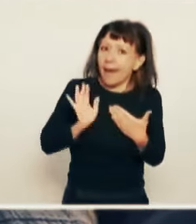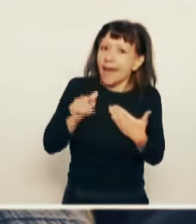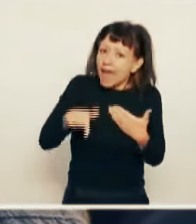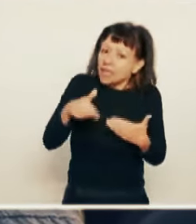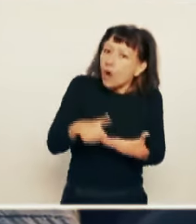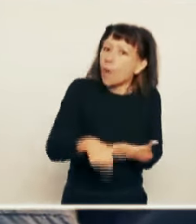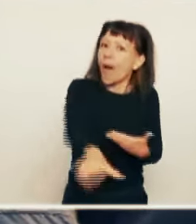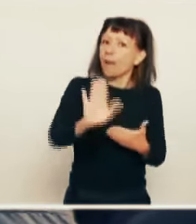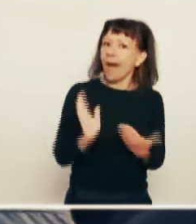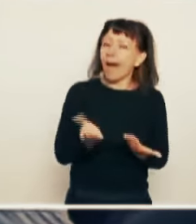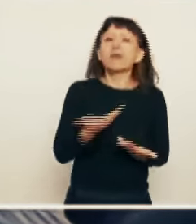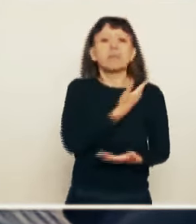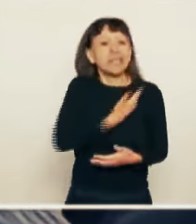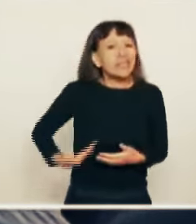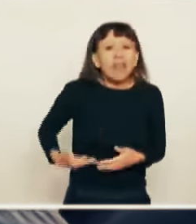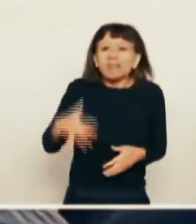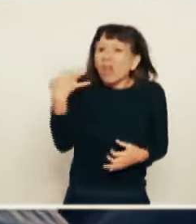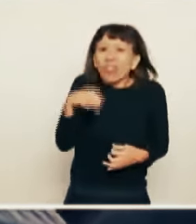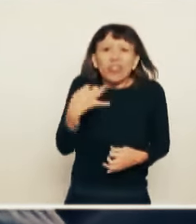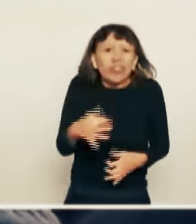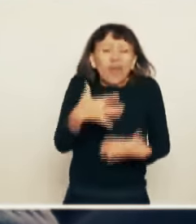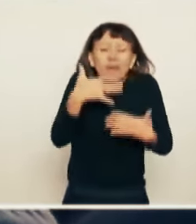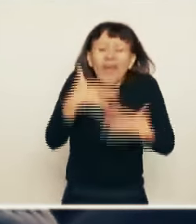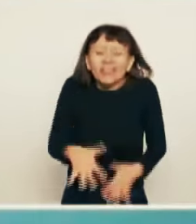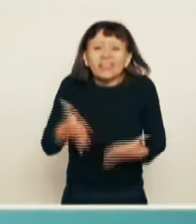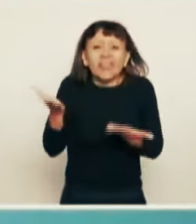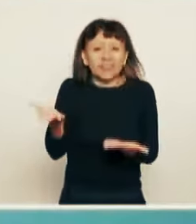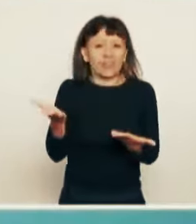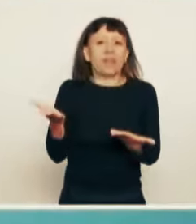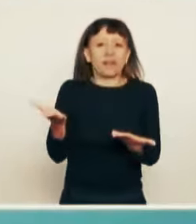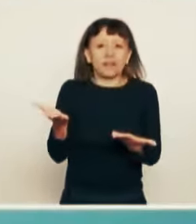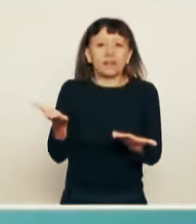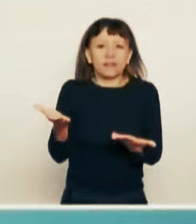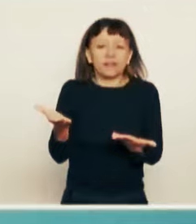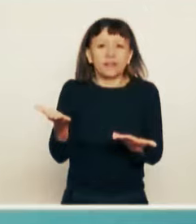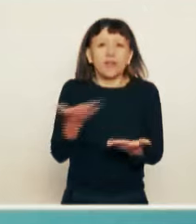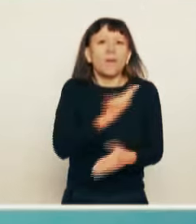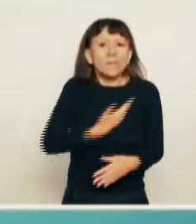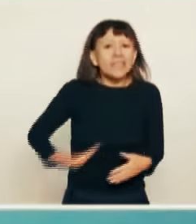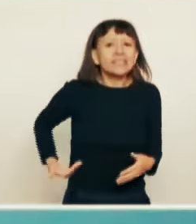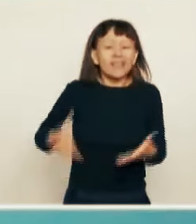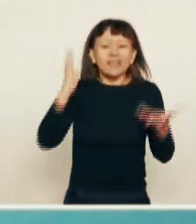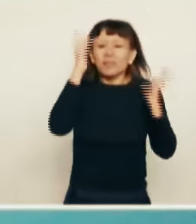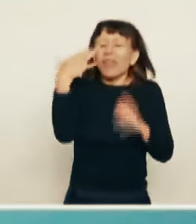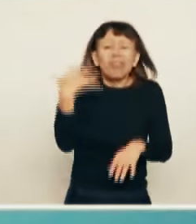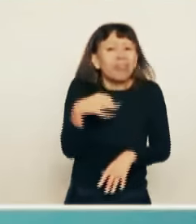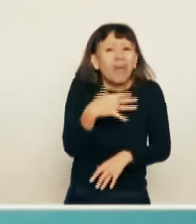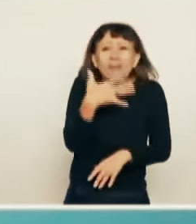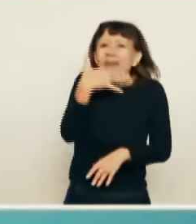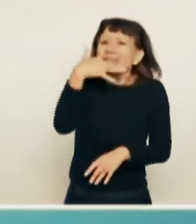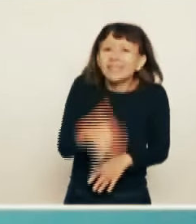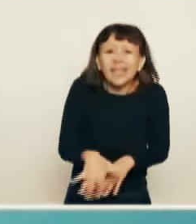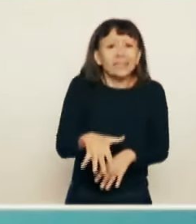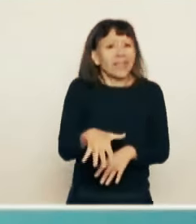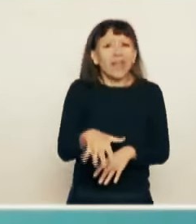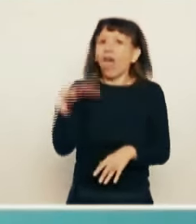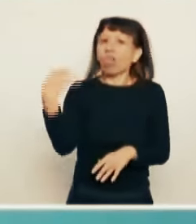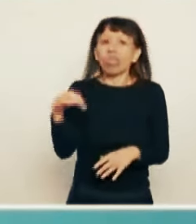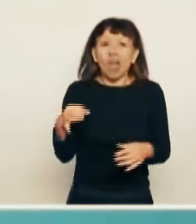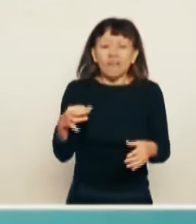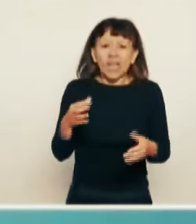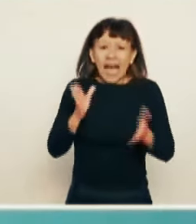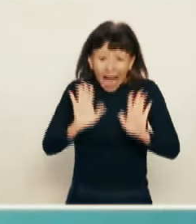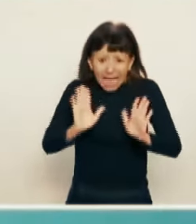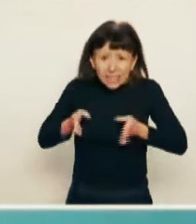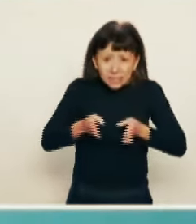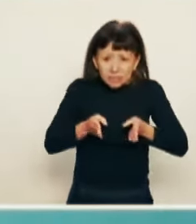presidente debe comprender. El presidente tiene que comprender que debe dar un golpe de timón a